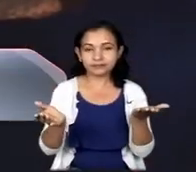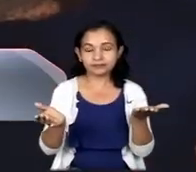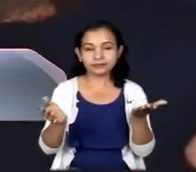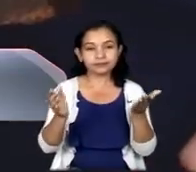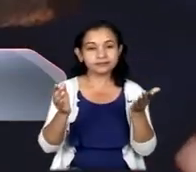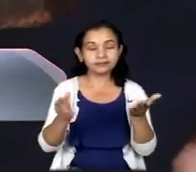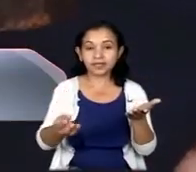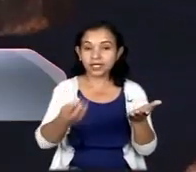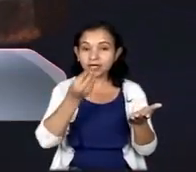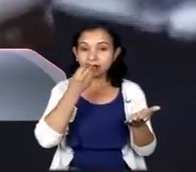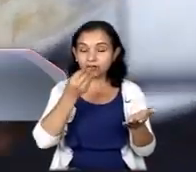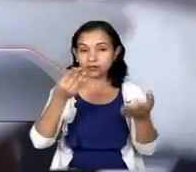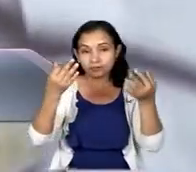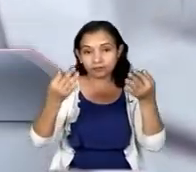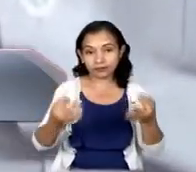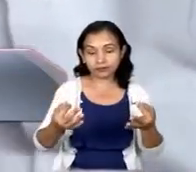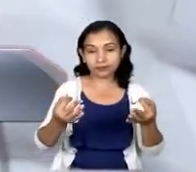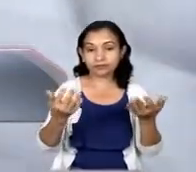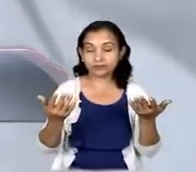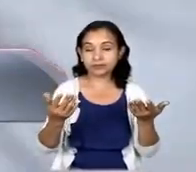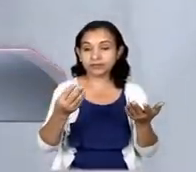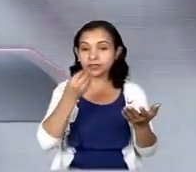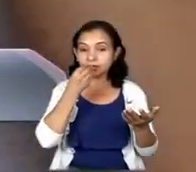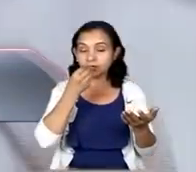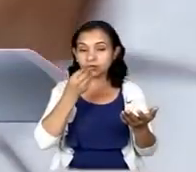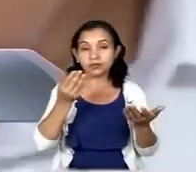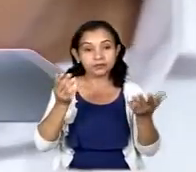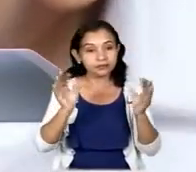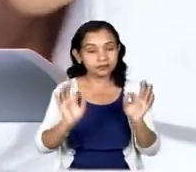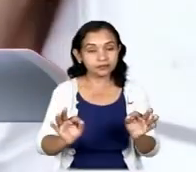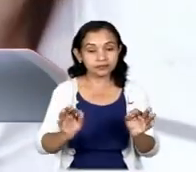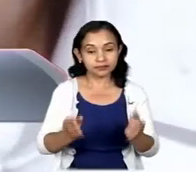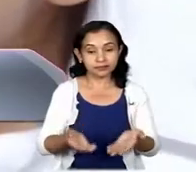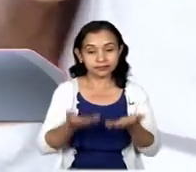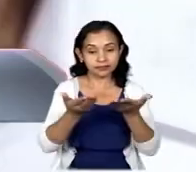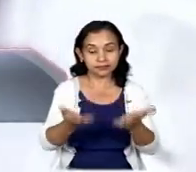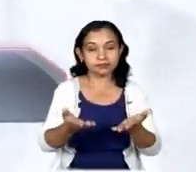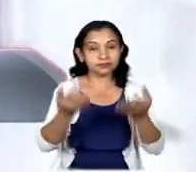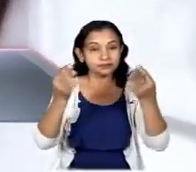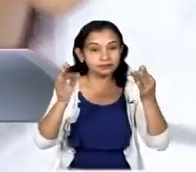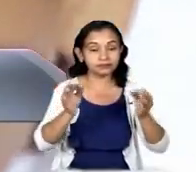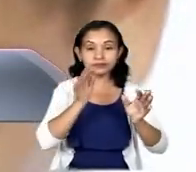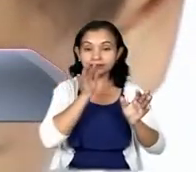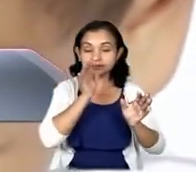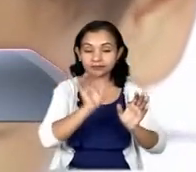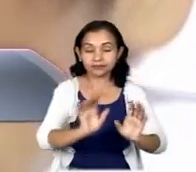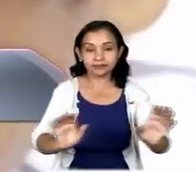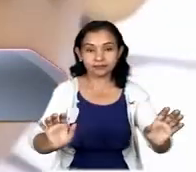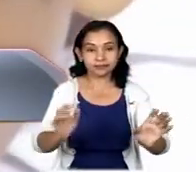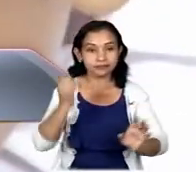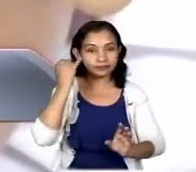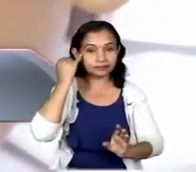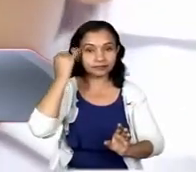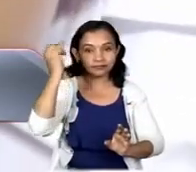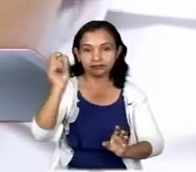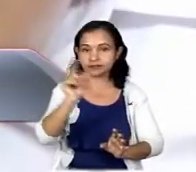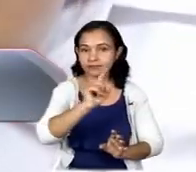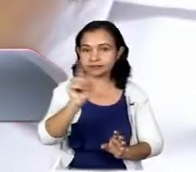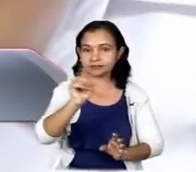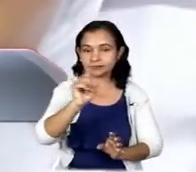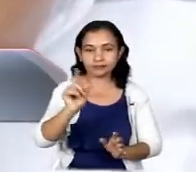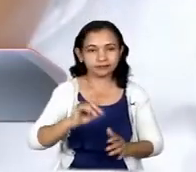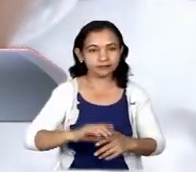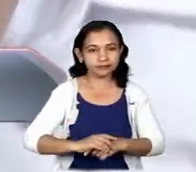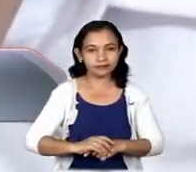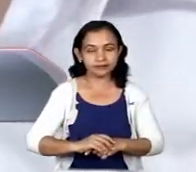nivel nutricional, qué es lo que realmente le nutre, y eso es lo que se le está dando a los niños. No se le está inventando aquí que le voy a